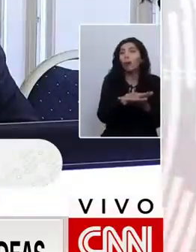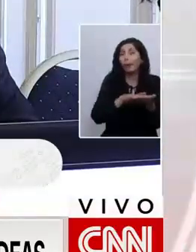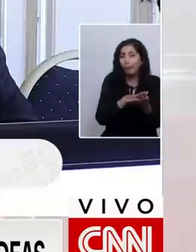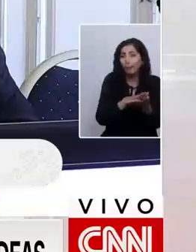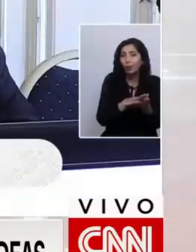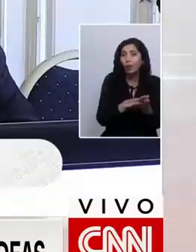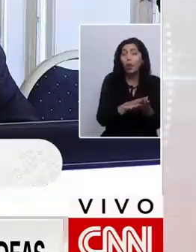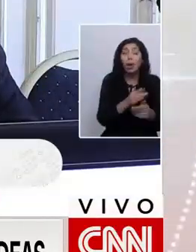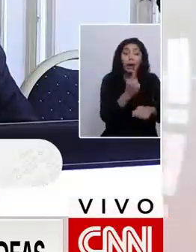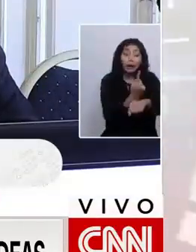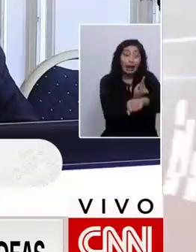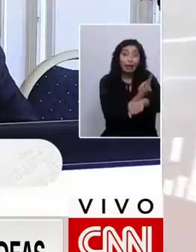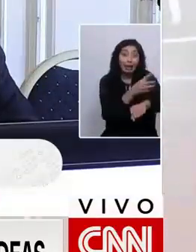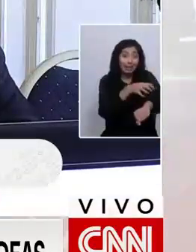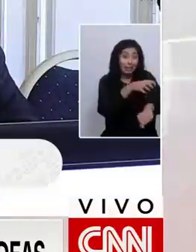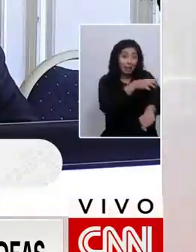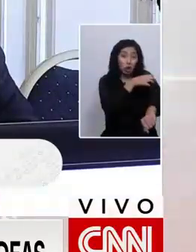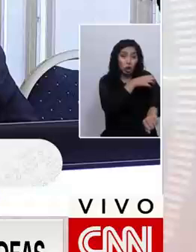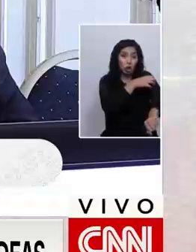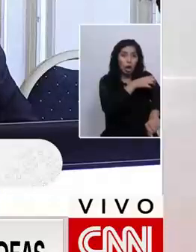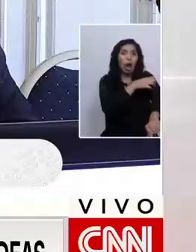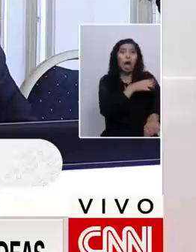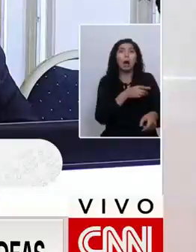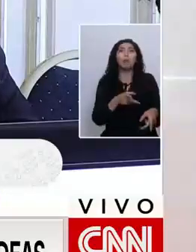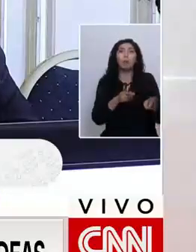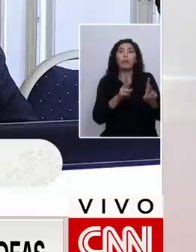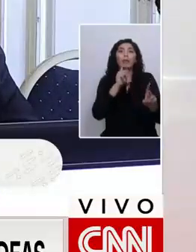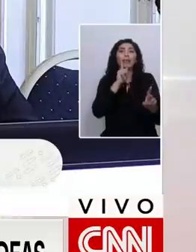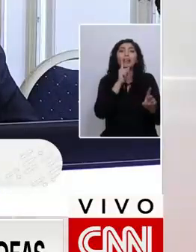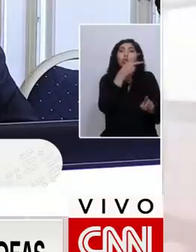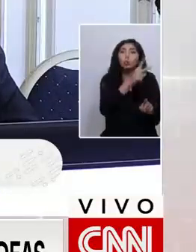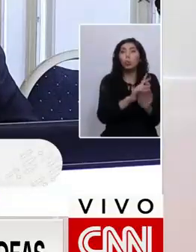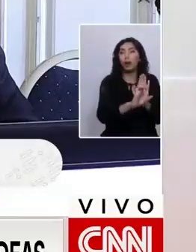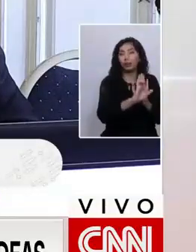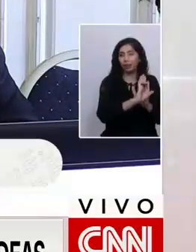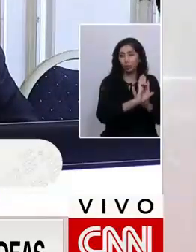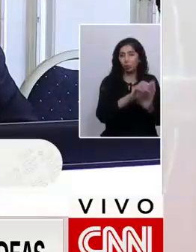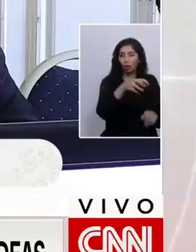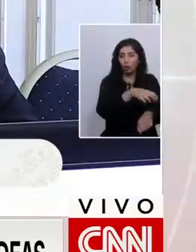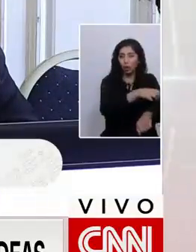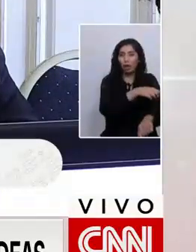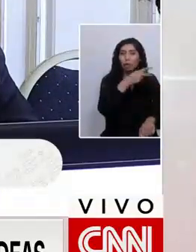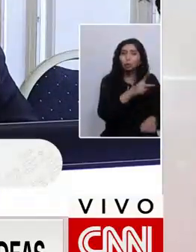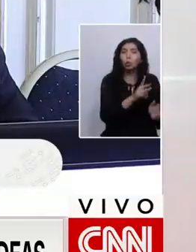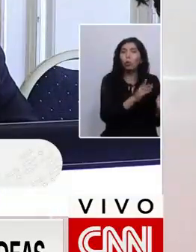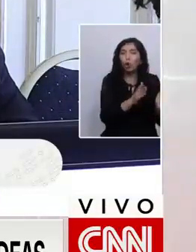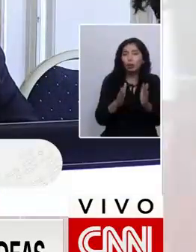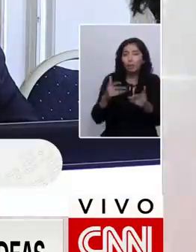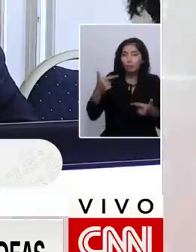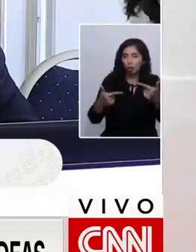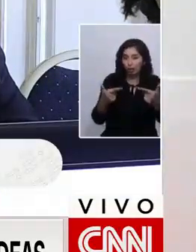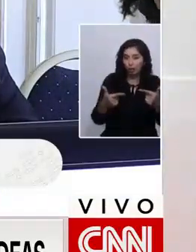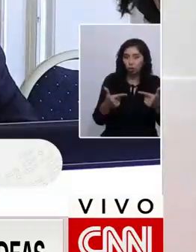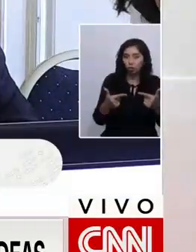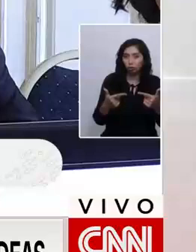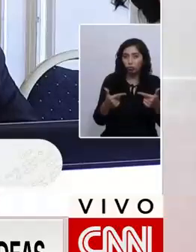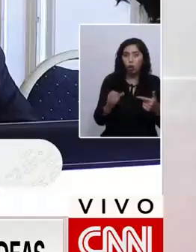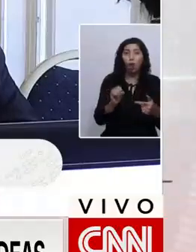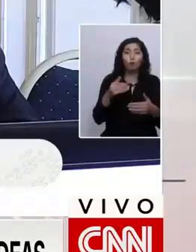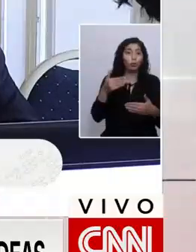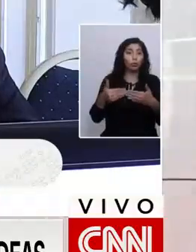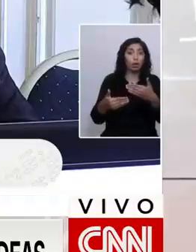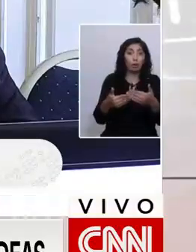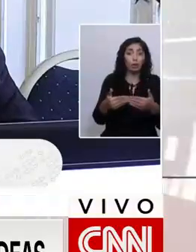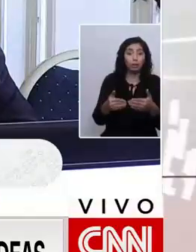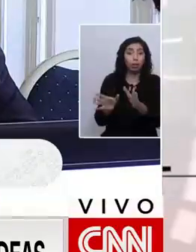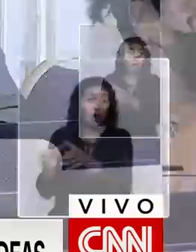trabajo de la Convención Constitucional. Y también hubo bastante incertidumbre respecto a qué se refería la convencional Carol Baum. ¿Van a retirarse del proceso constituyente o no? Dime.